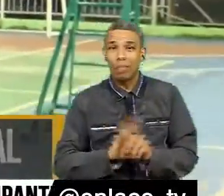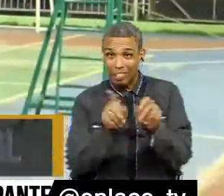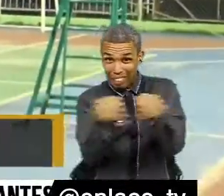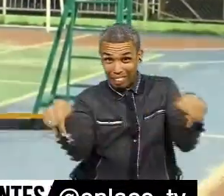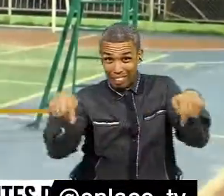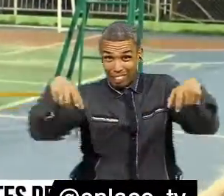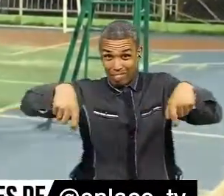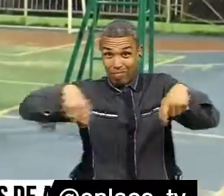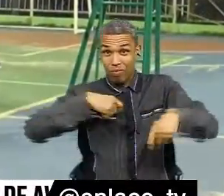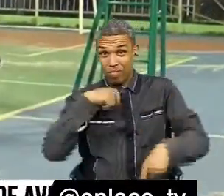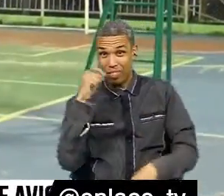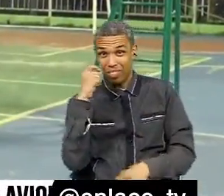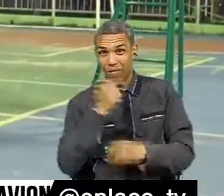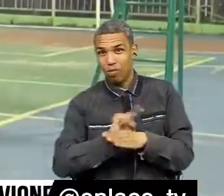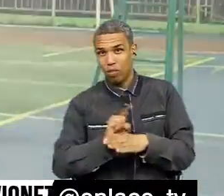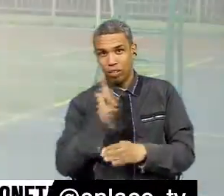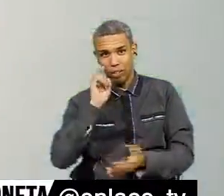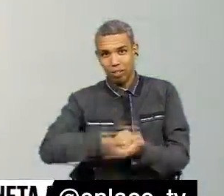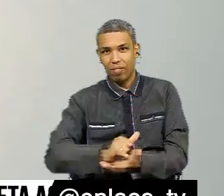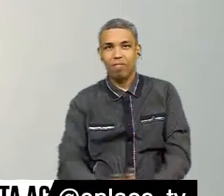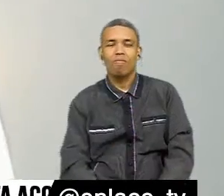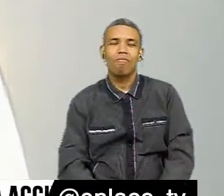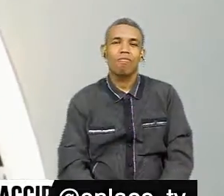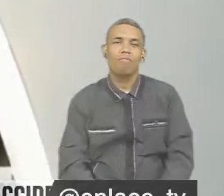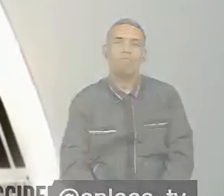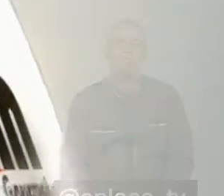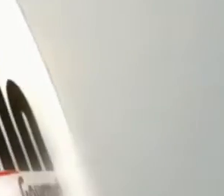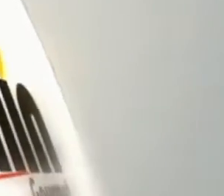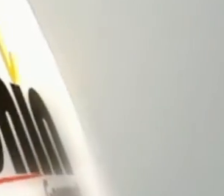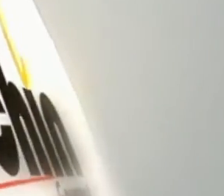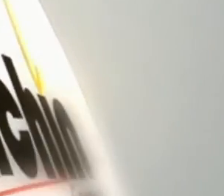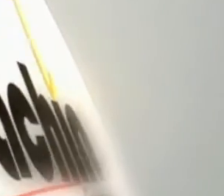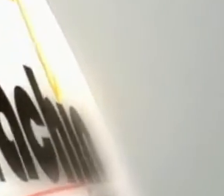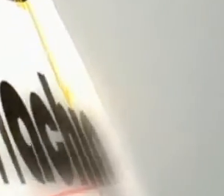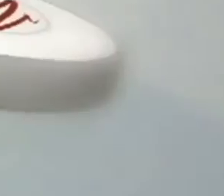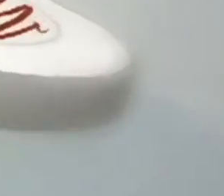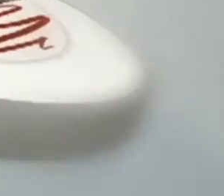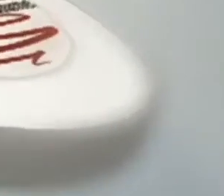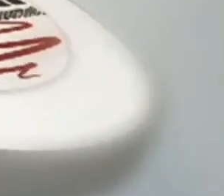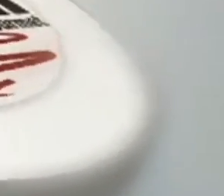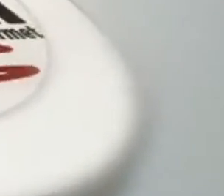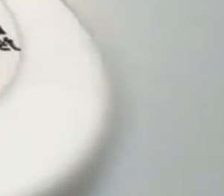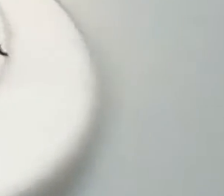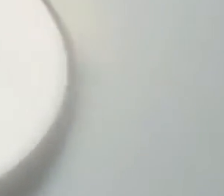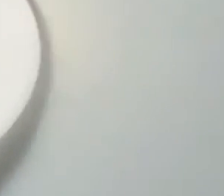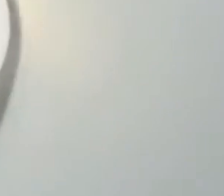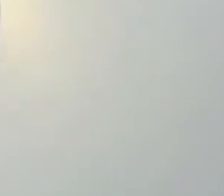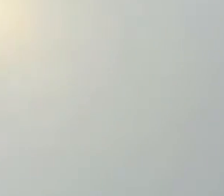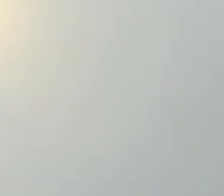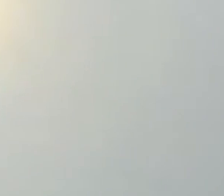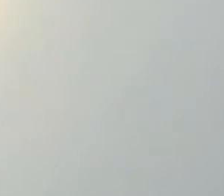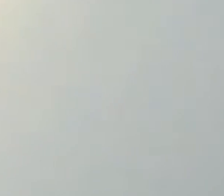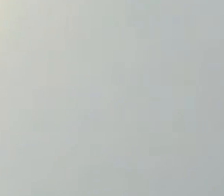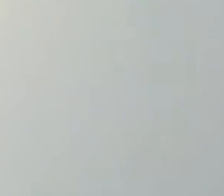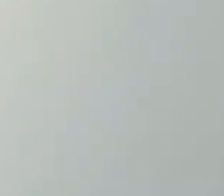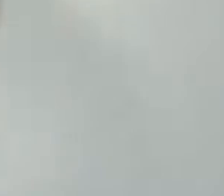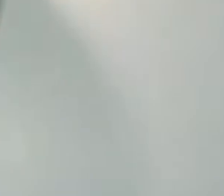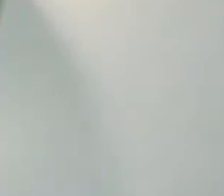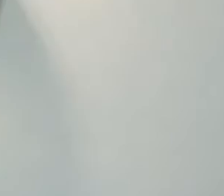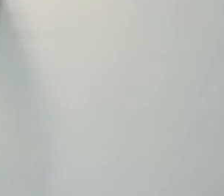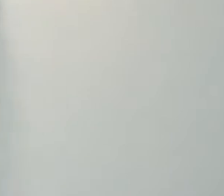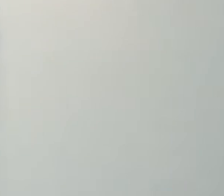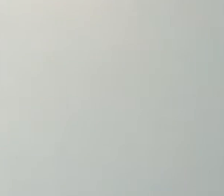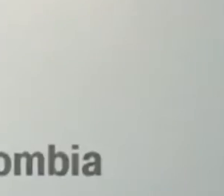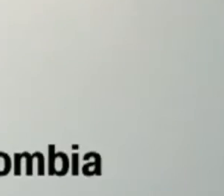cancha del barrio La Floresta. Hasta aquí los deportes, con el patrocinio de Restaurante El Machín Gourmet, ahora en su